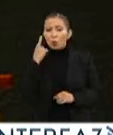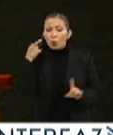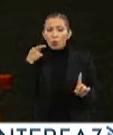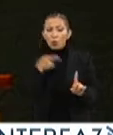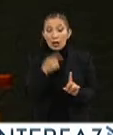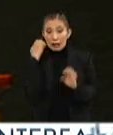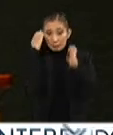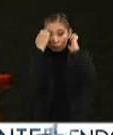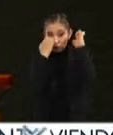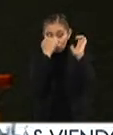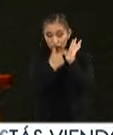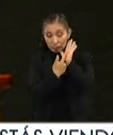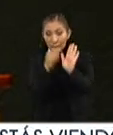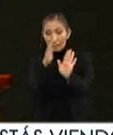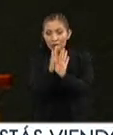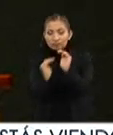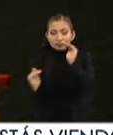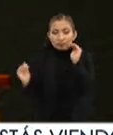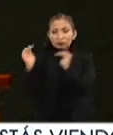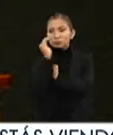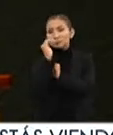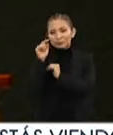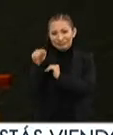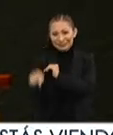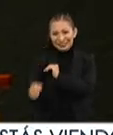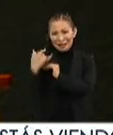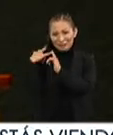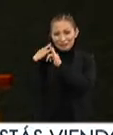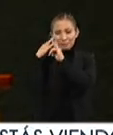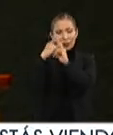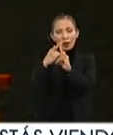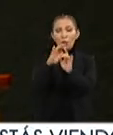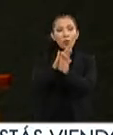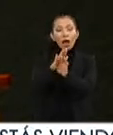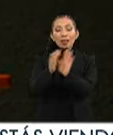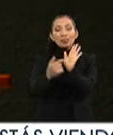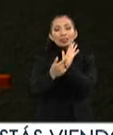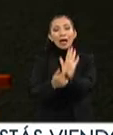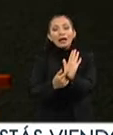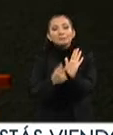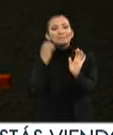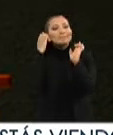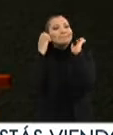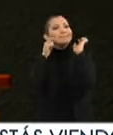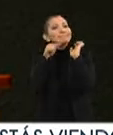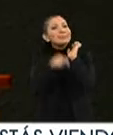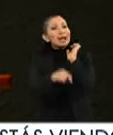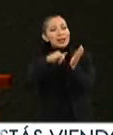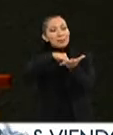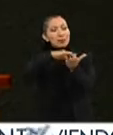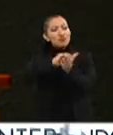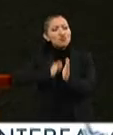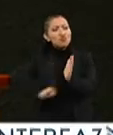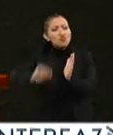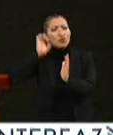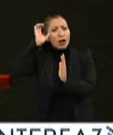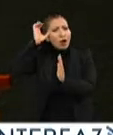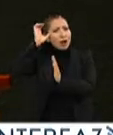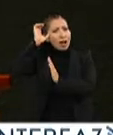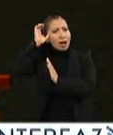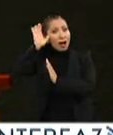las exposiciones más destacadas de esta feria es la exhibición de imprenta antigua